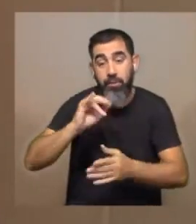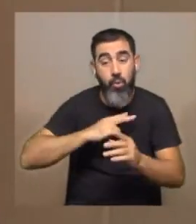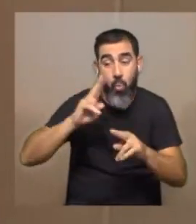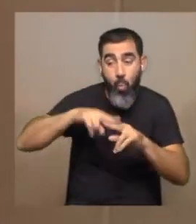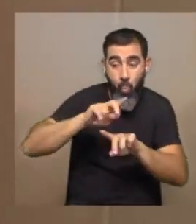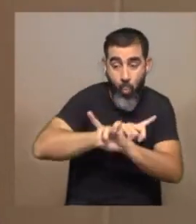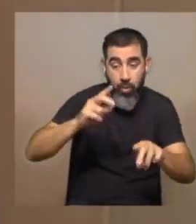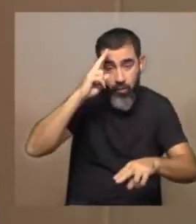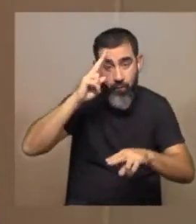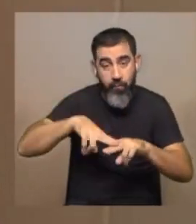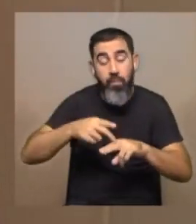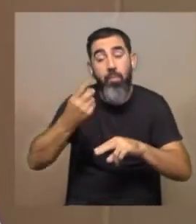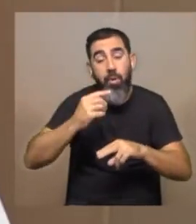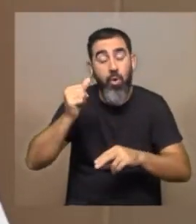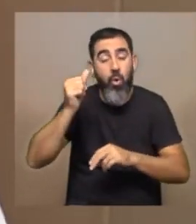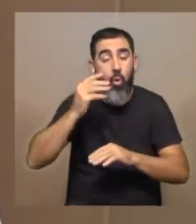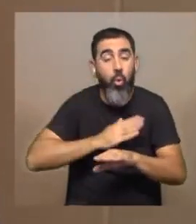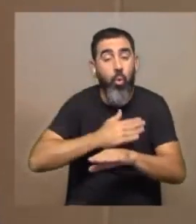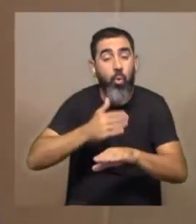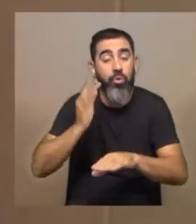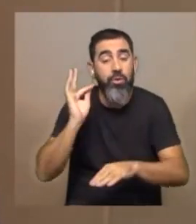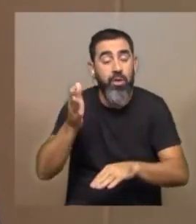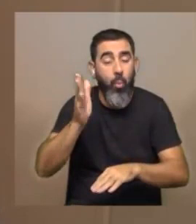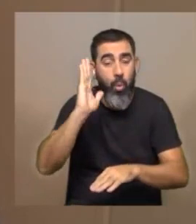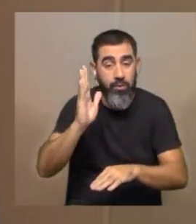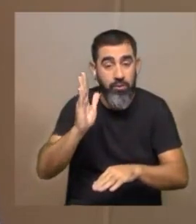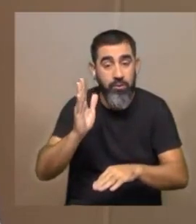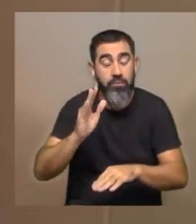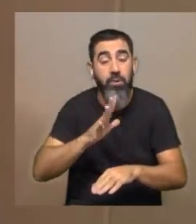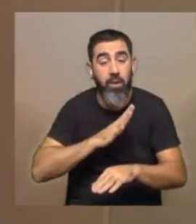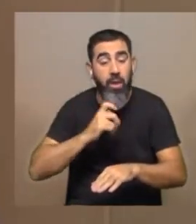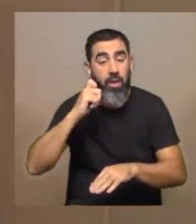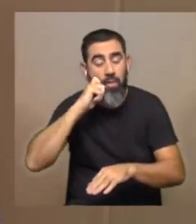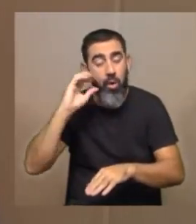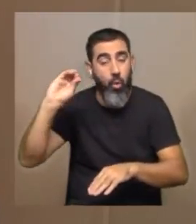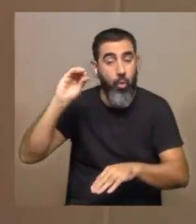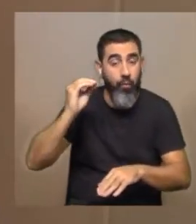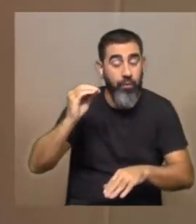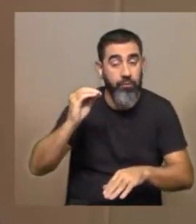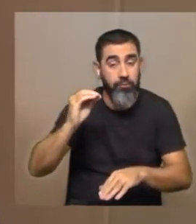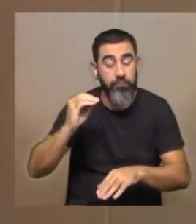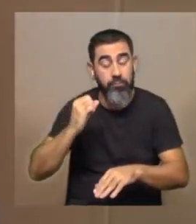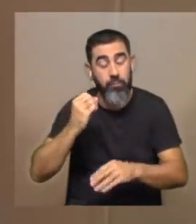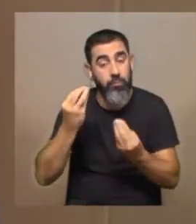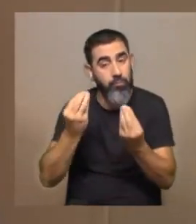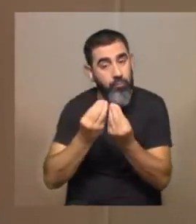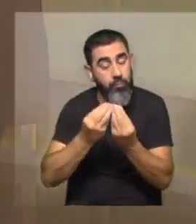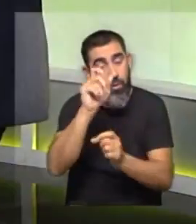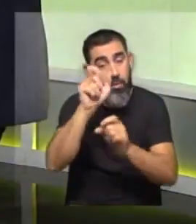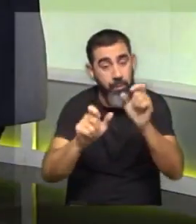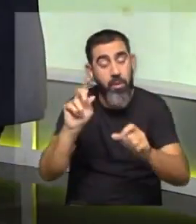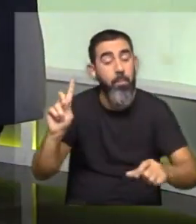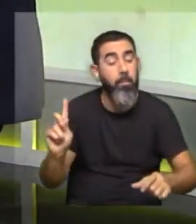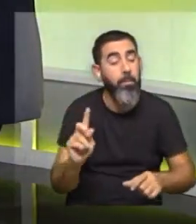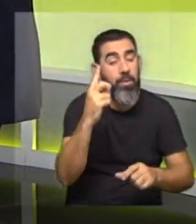de la enfermedad, pero queda con daño para el resto de su vida y eso le ocurre a una edad temprana, es una de las causas